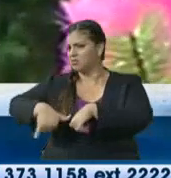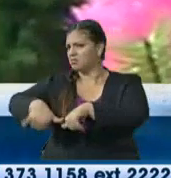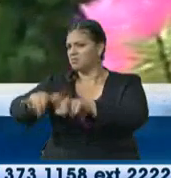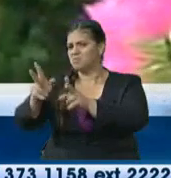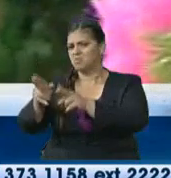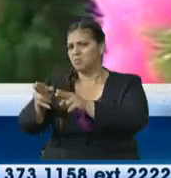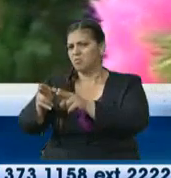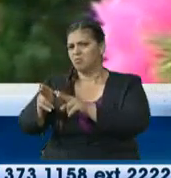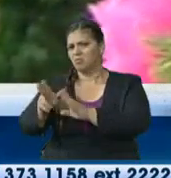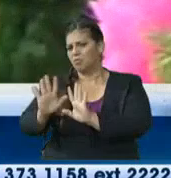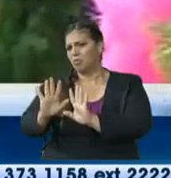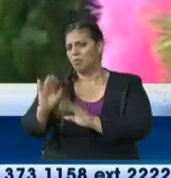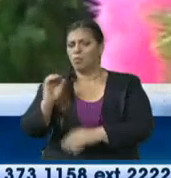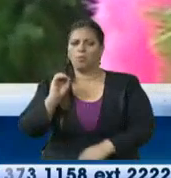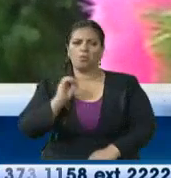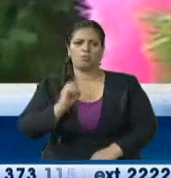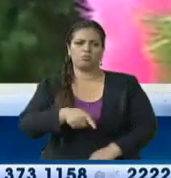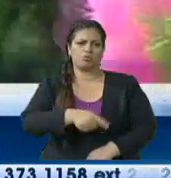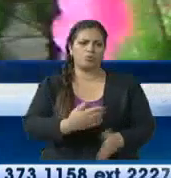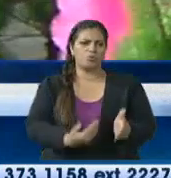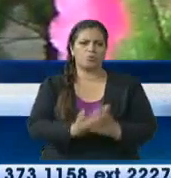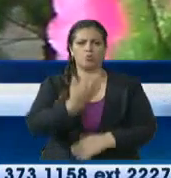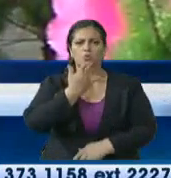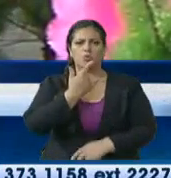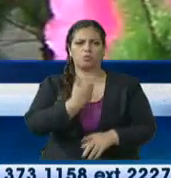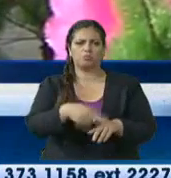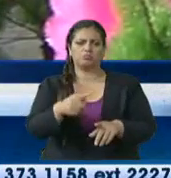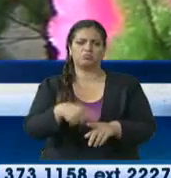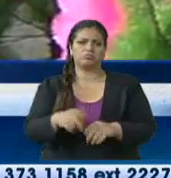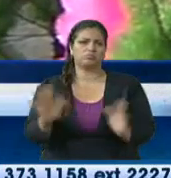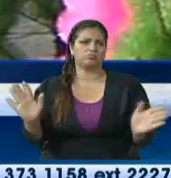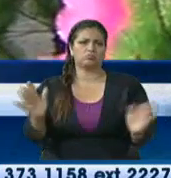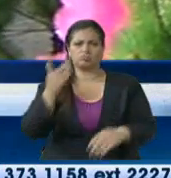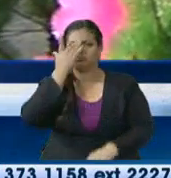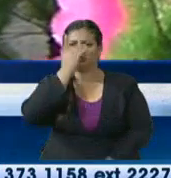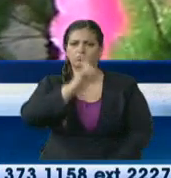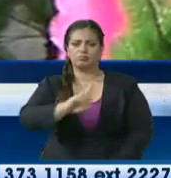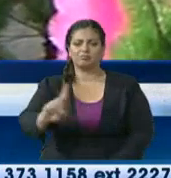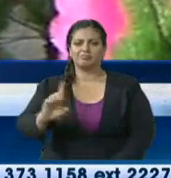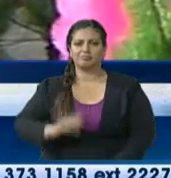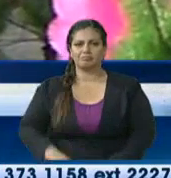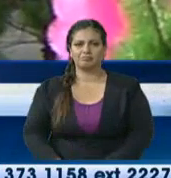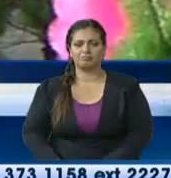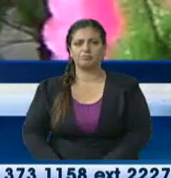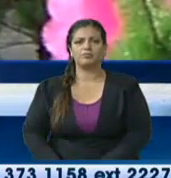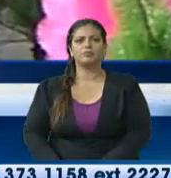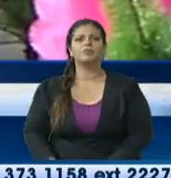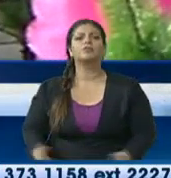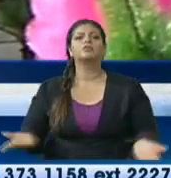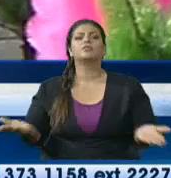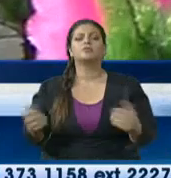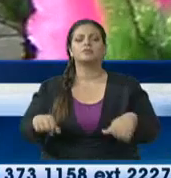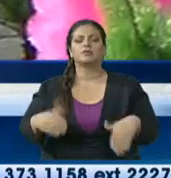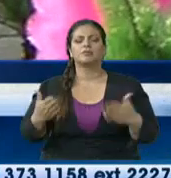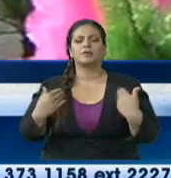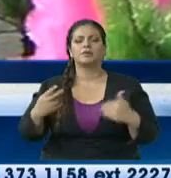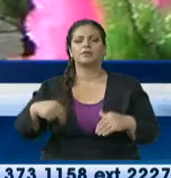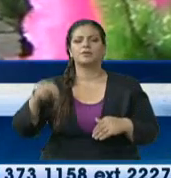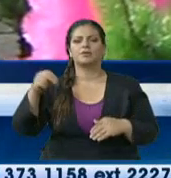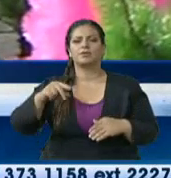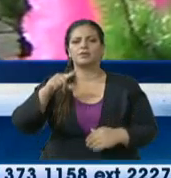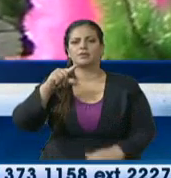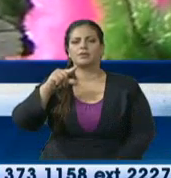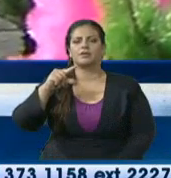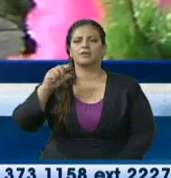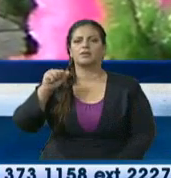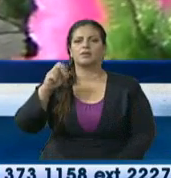el Garzo Centro, en la zona de la antigua pista de patinaje Marcela, se encuentra la Feria Navideña. Pasen por aquí,